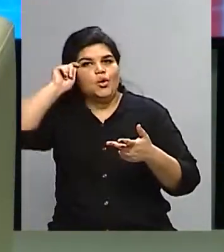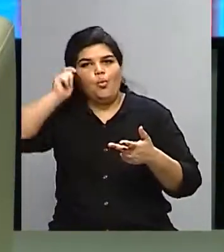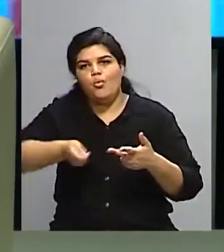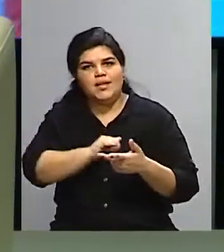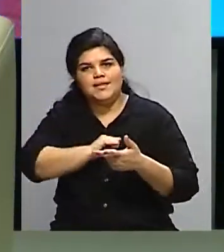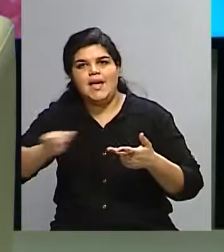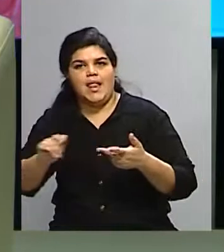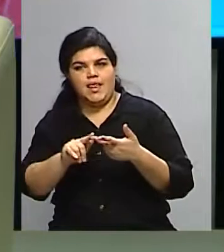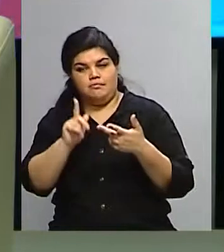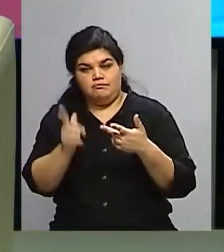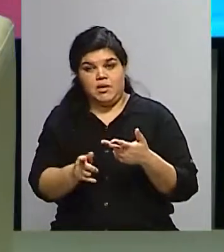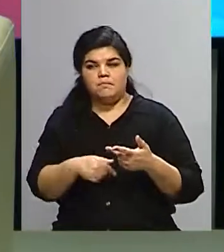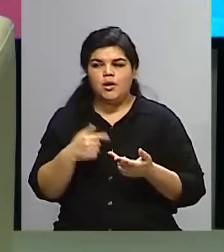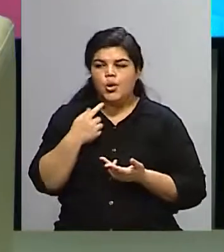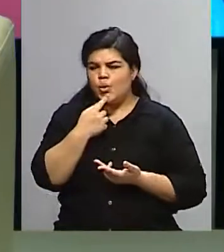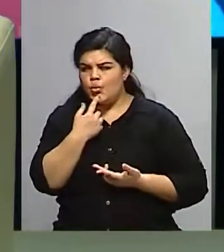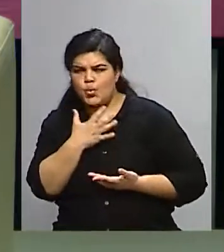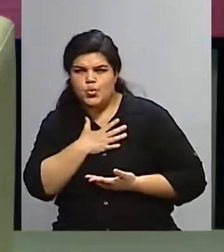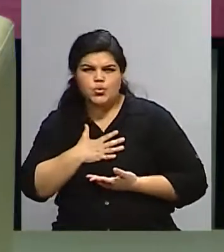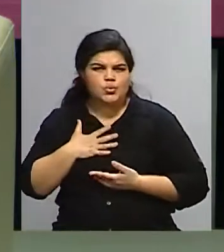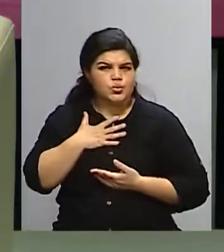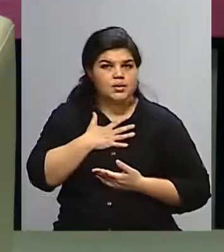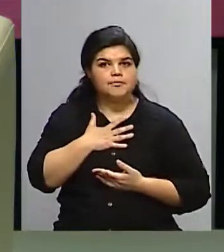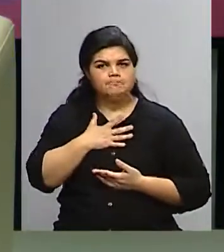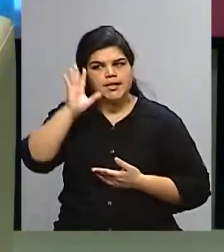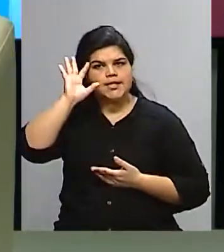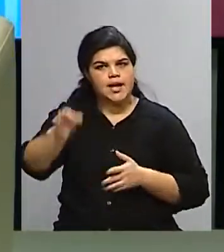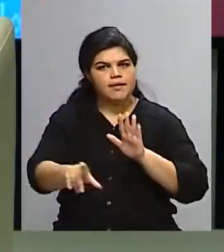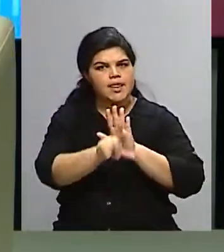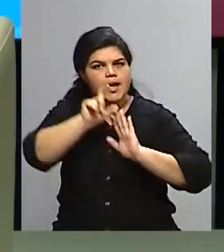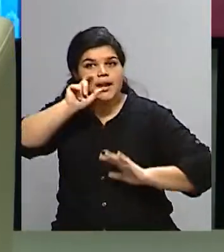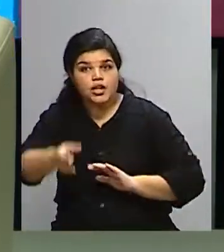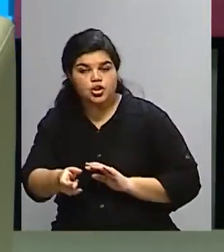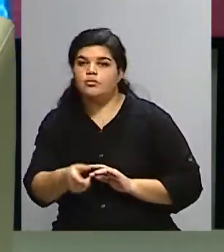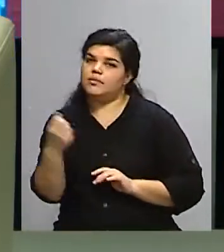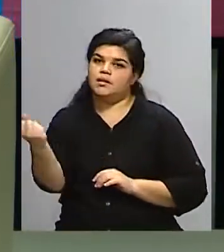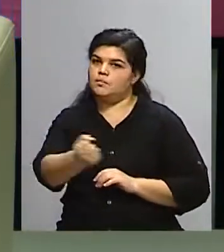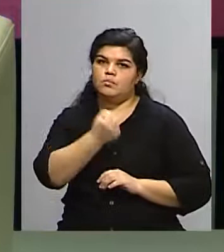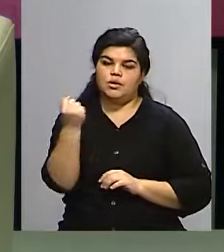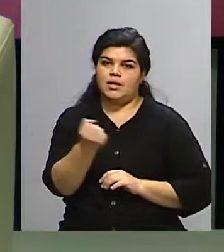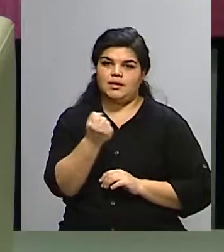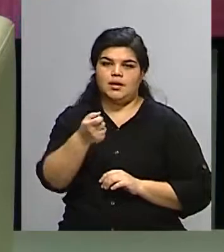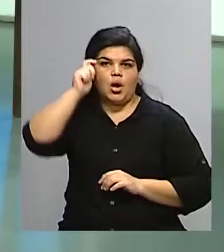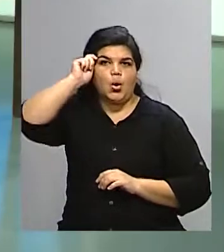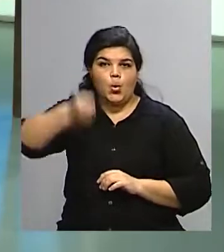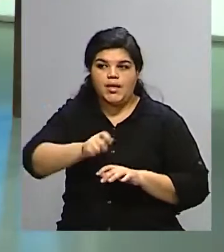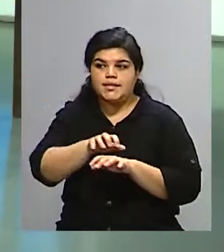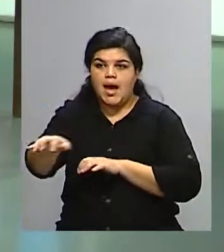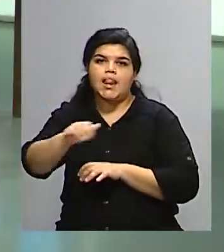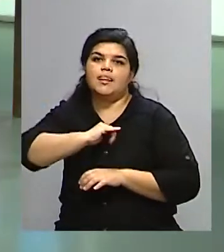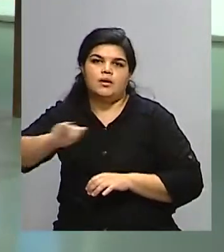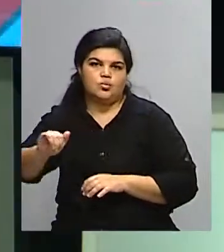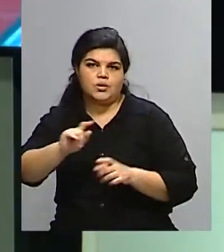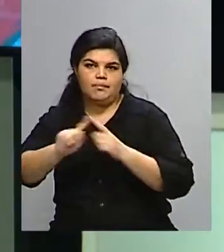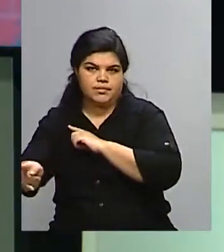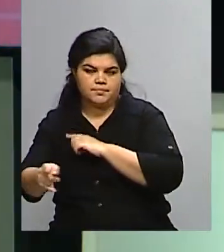en conocimiento o en sospecha de que se está cometiendo un delito, siempre recurrir a una dependencia del Poder Judicial. Sin duda. Bueno,